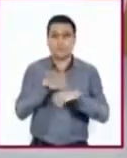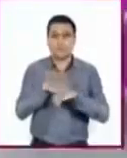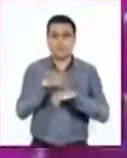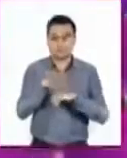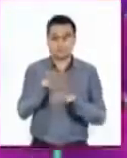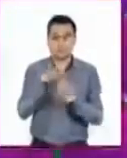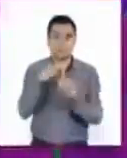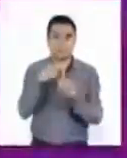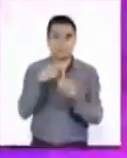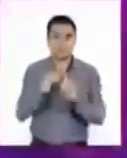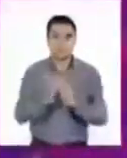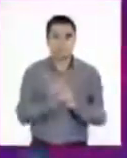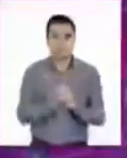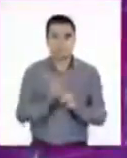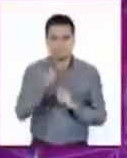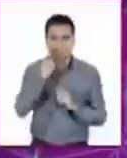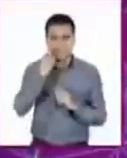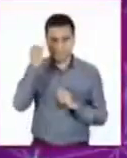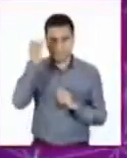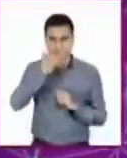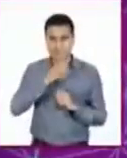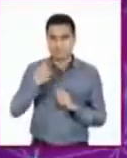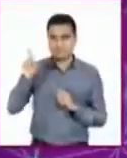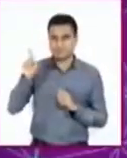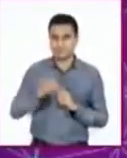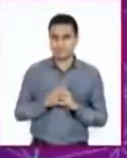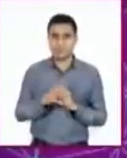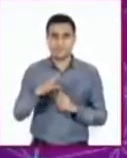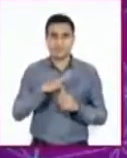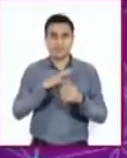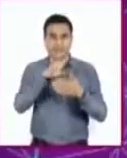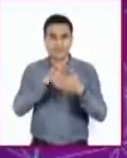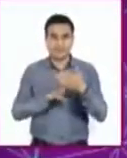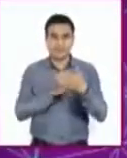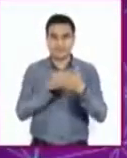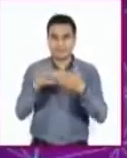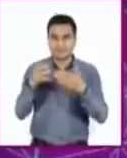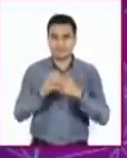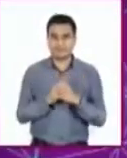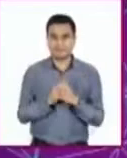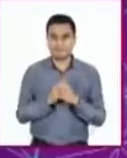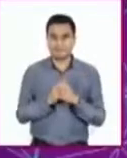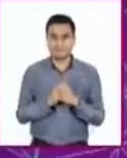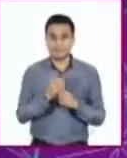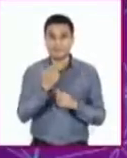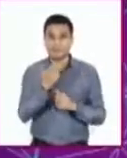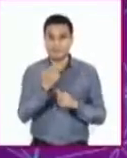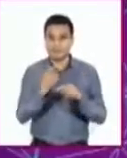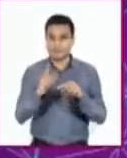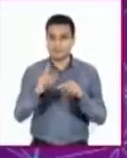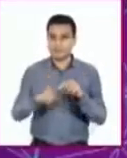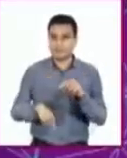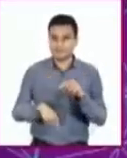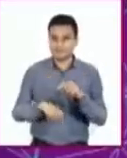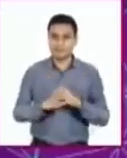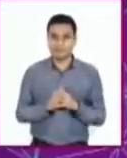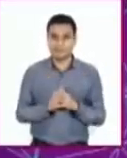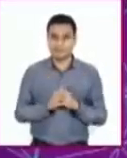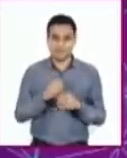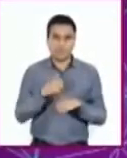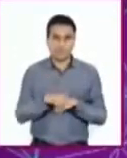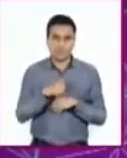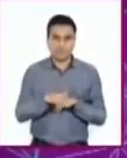positivos. En la imagen se observa la tabla donde se registran las deducciones que se representan con